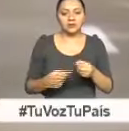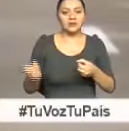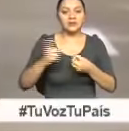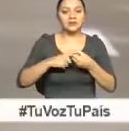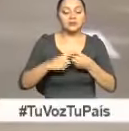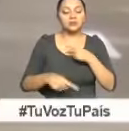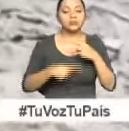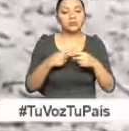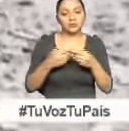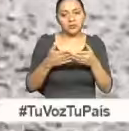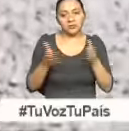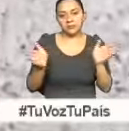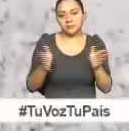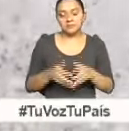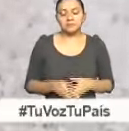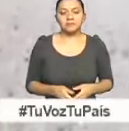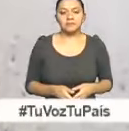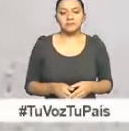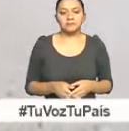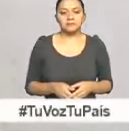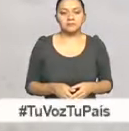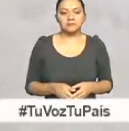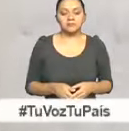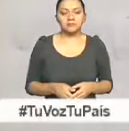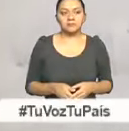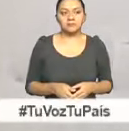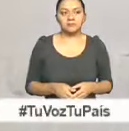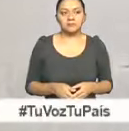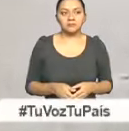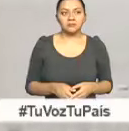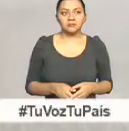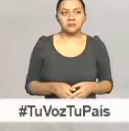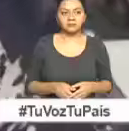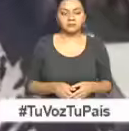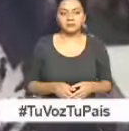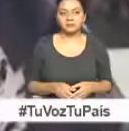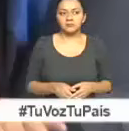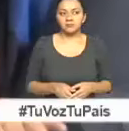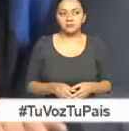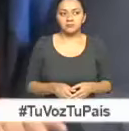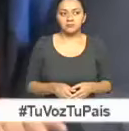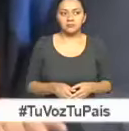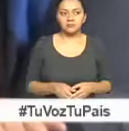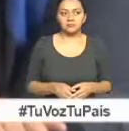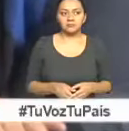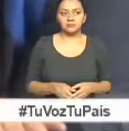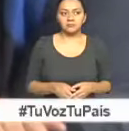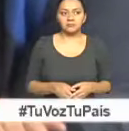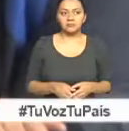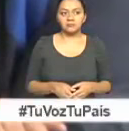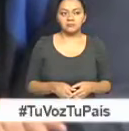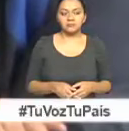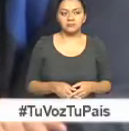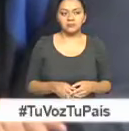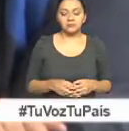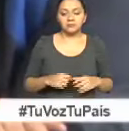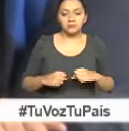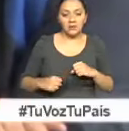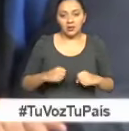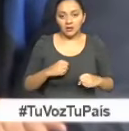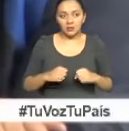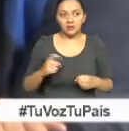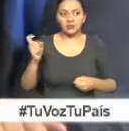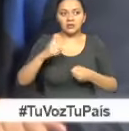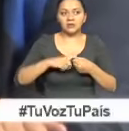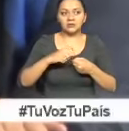inscripciones continúan abiertas. Bueno, se pueden inscribir en Maratón, en Fibeca, o también aquí en el CONADIS. Es mucho más fácil que